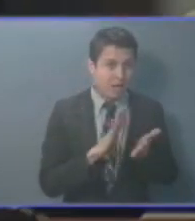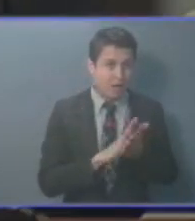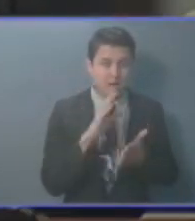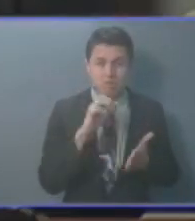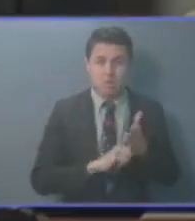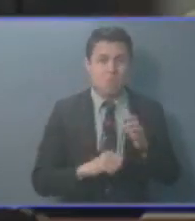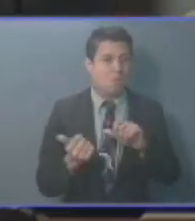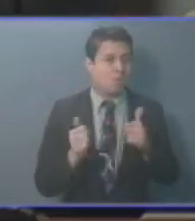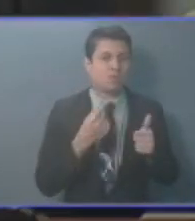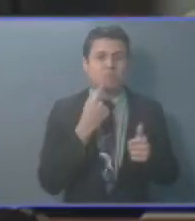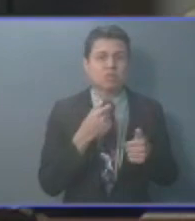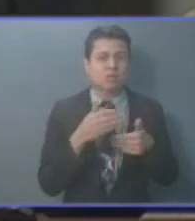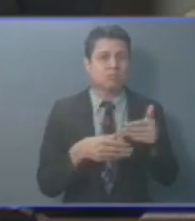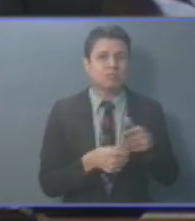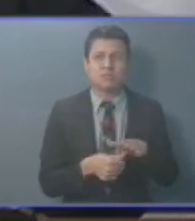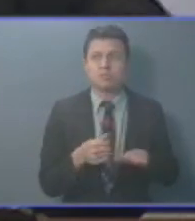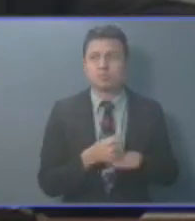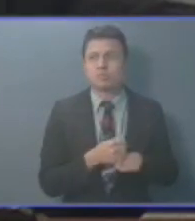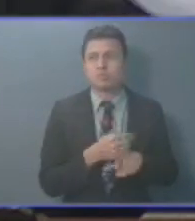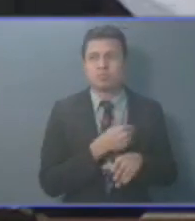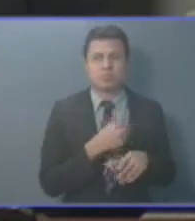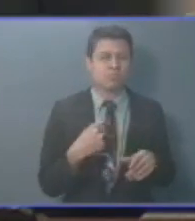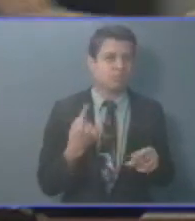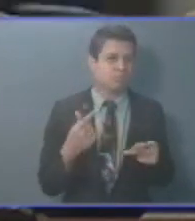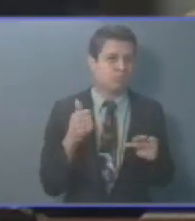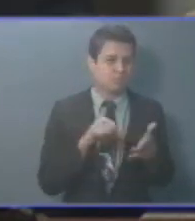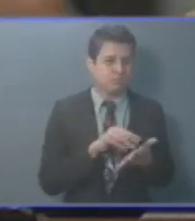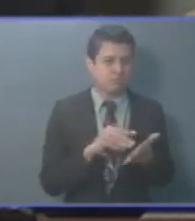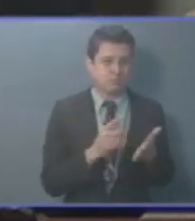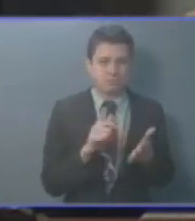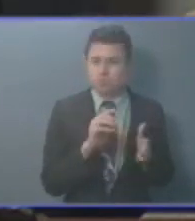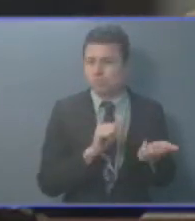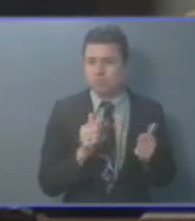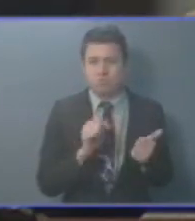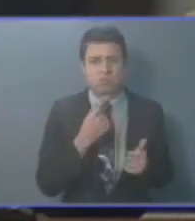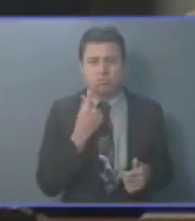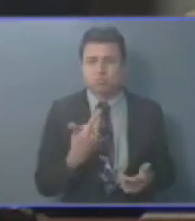administre, llámese ministro, llámese alcalde, no importa quién.